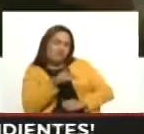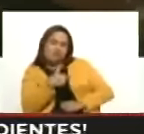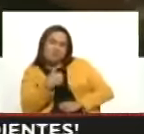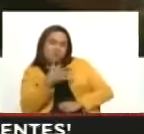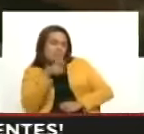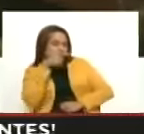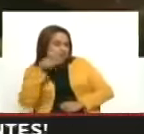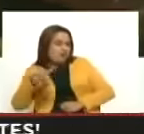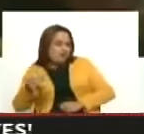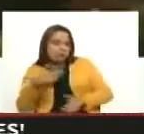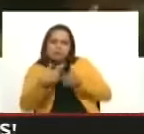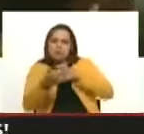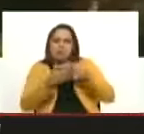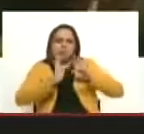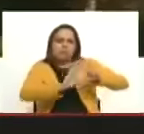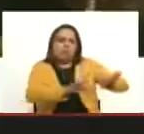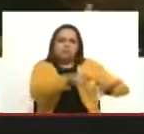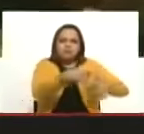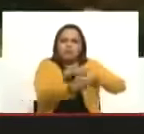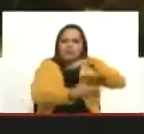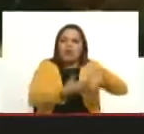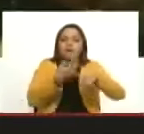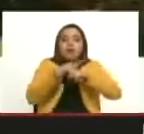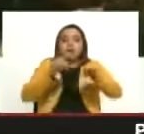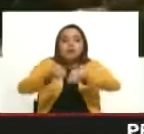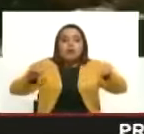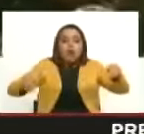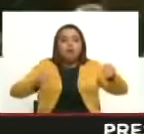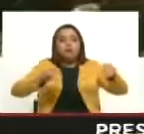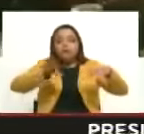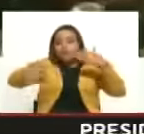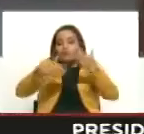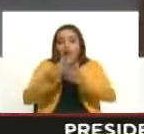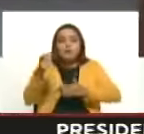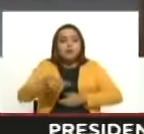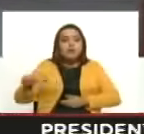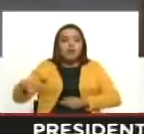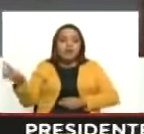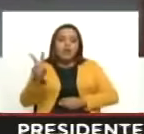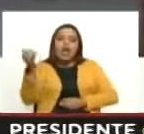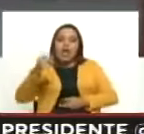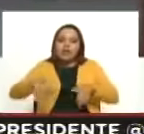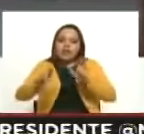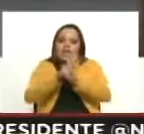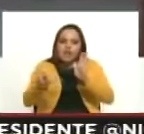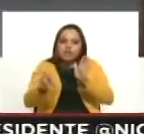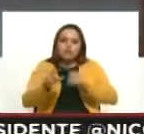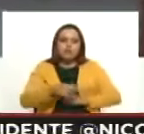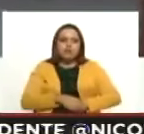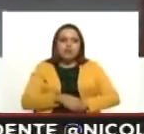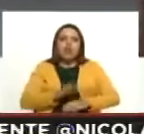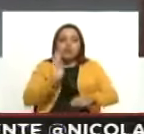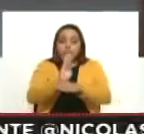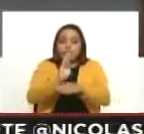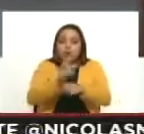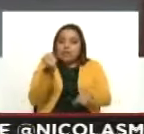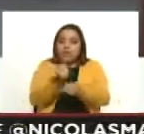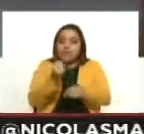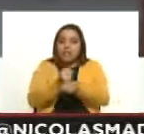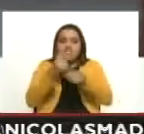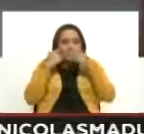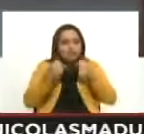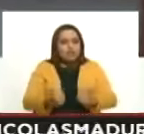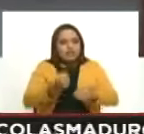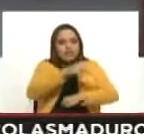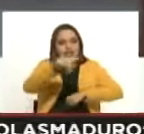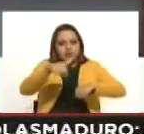Pero eso es el llamado, ¿eh? Todos los venezolanos y las venezolanas tenemos el derecho de garantizar y trabajar por la seguridad de la